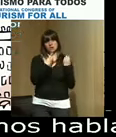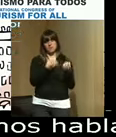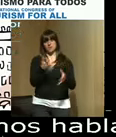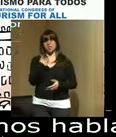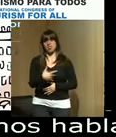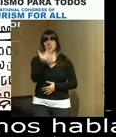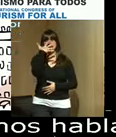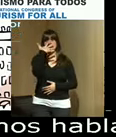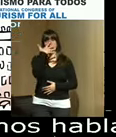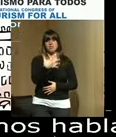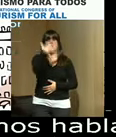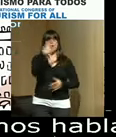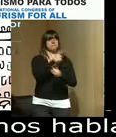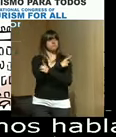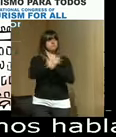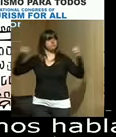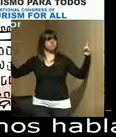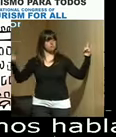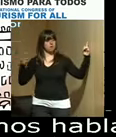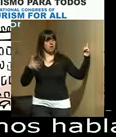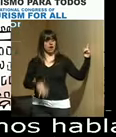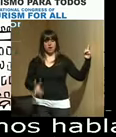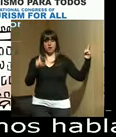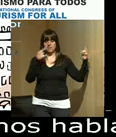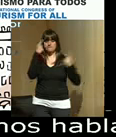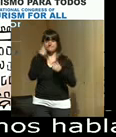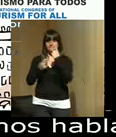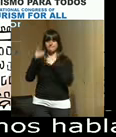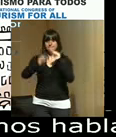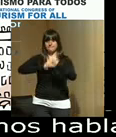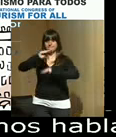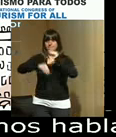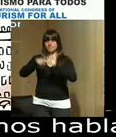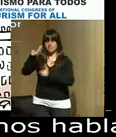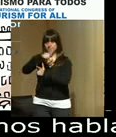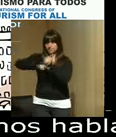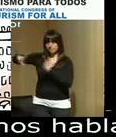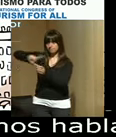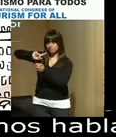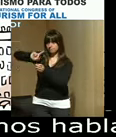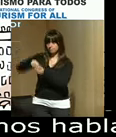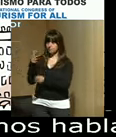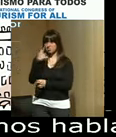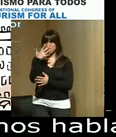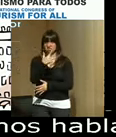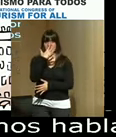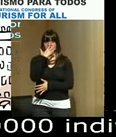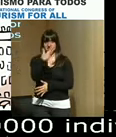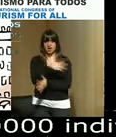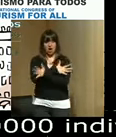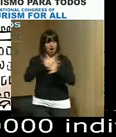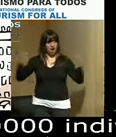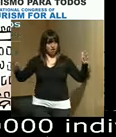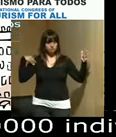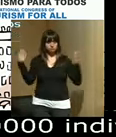años, porque solamente tenemos estas preguntas de participación en viajes solamente en 5 años, no de una